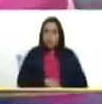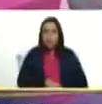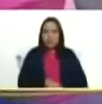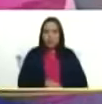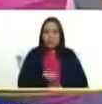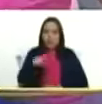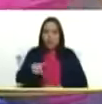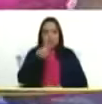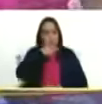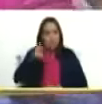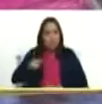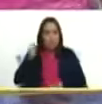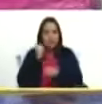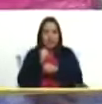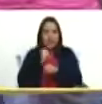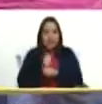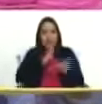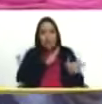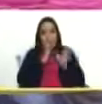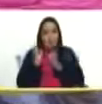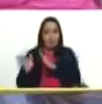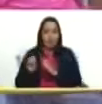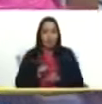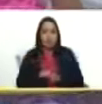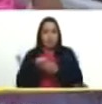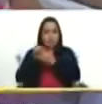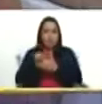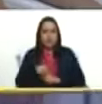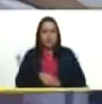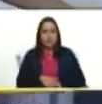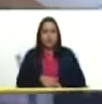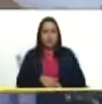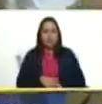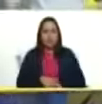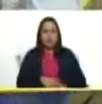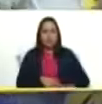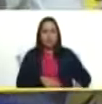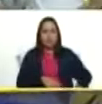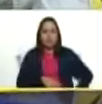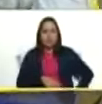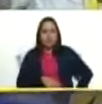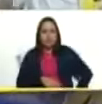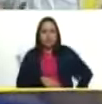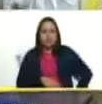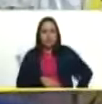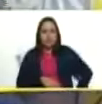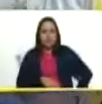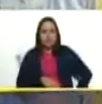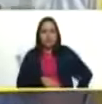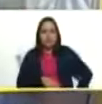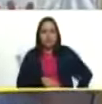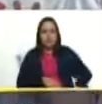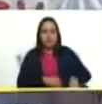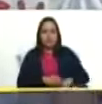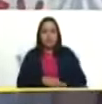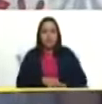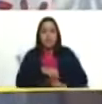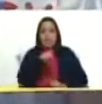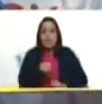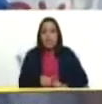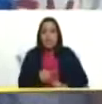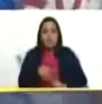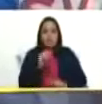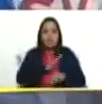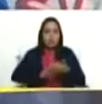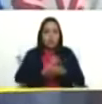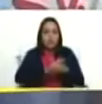poder popular que tenemos nosotros, empoderado. Sin duda alguna, es el principal antídoto contra el sabotaje,